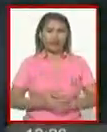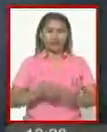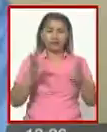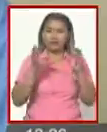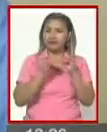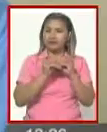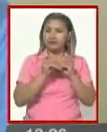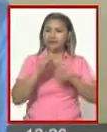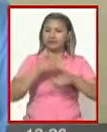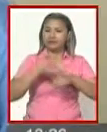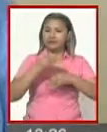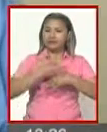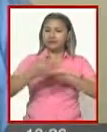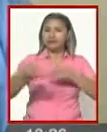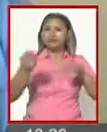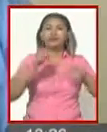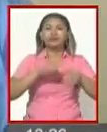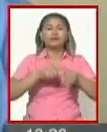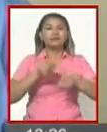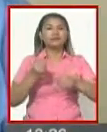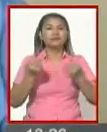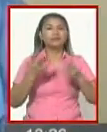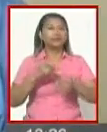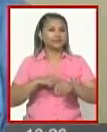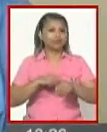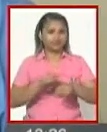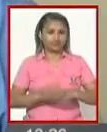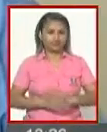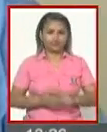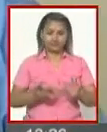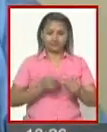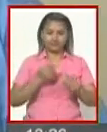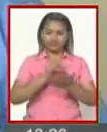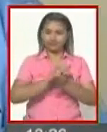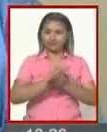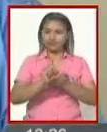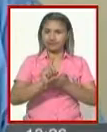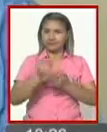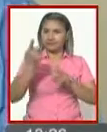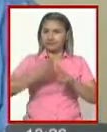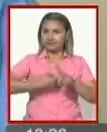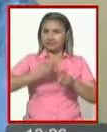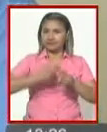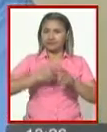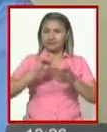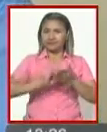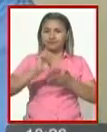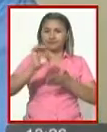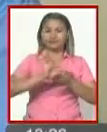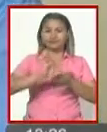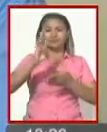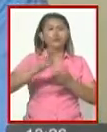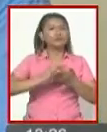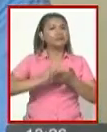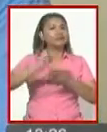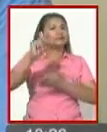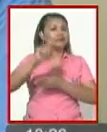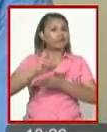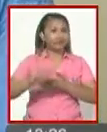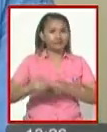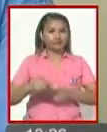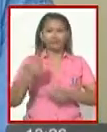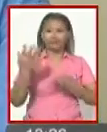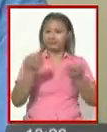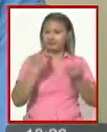más tiempo hasta cuándo tendrán plazo por lo menos las primeras semanas primeros meses enero febrero marzo quiere